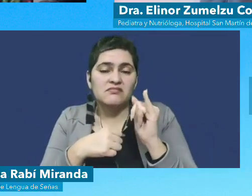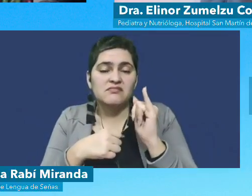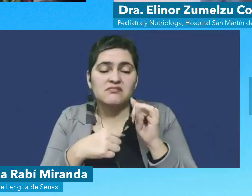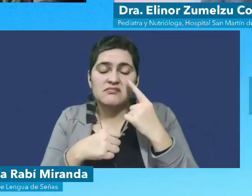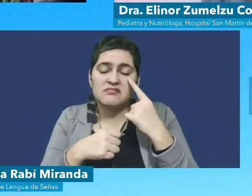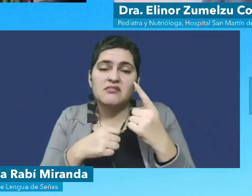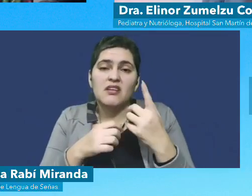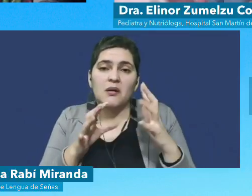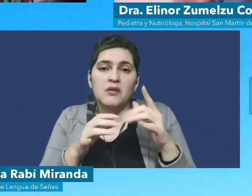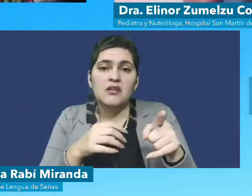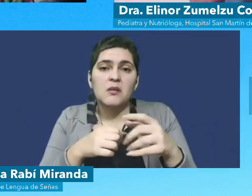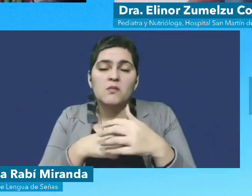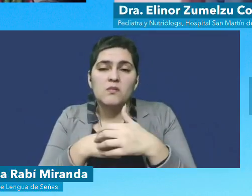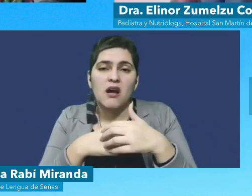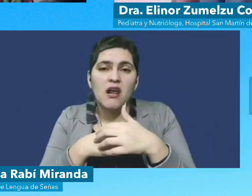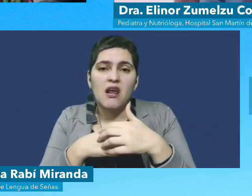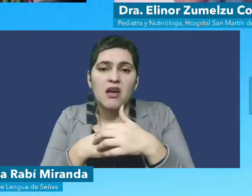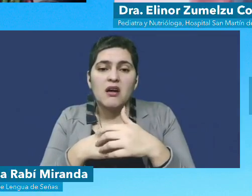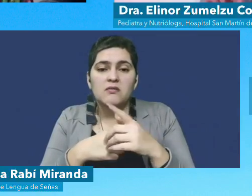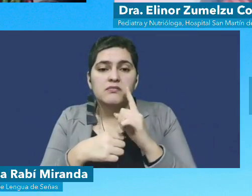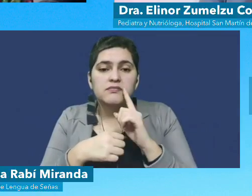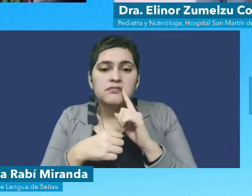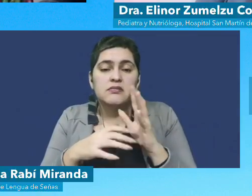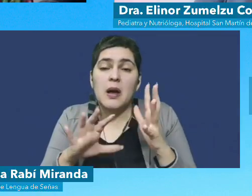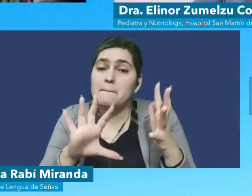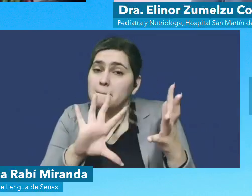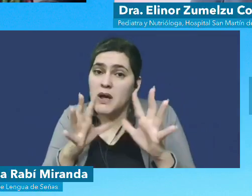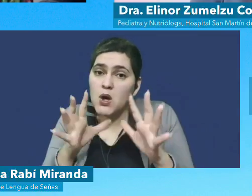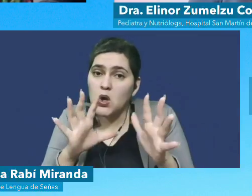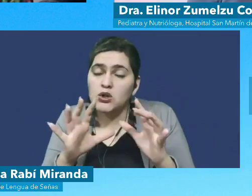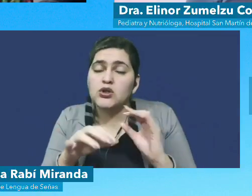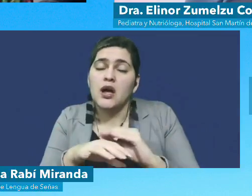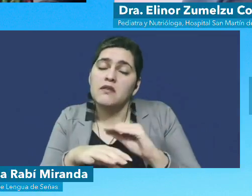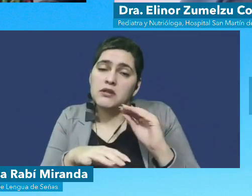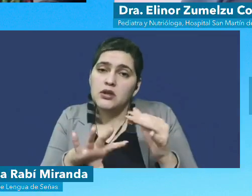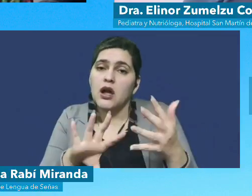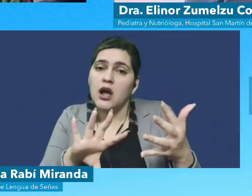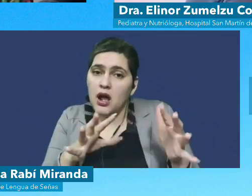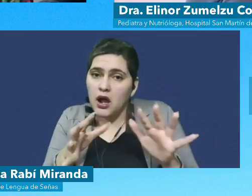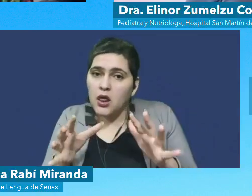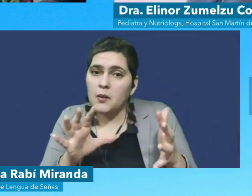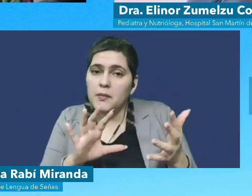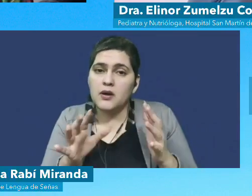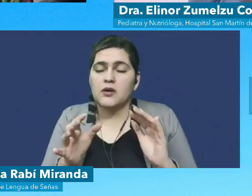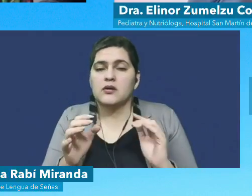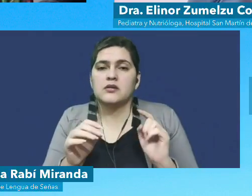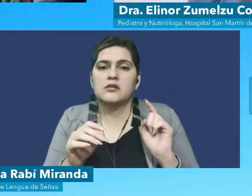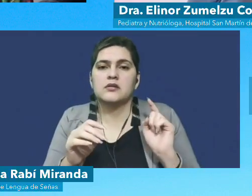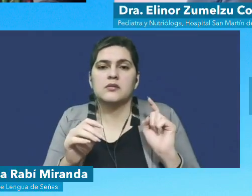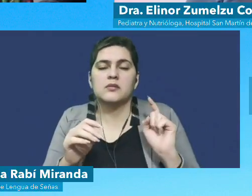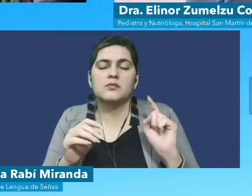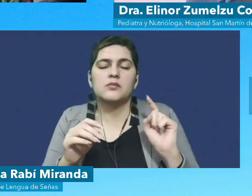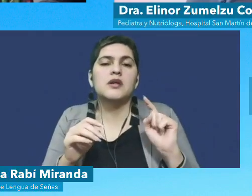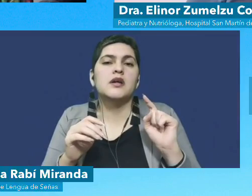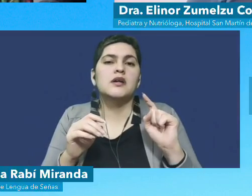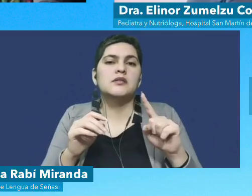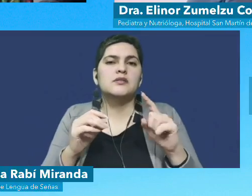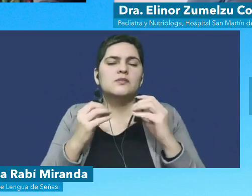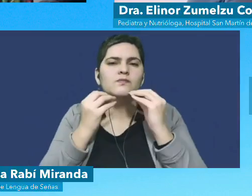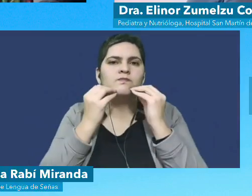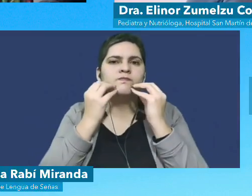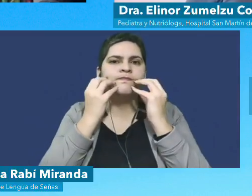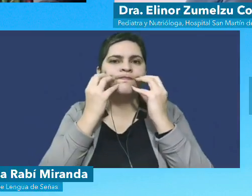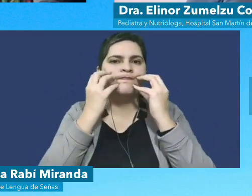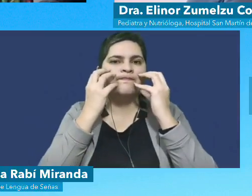leche de vaca. Estoy hablando así, probablemente, y que eso provoca esta reacción en piel. Pero